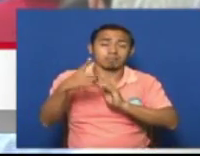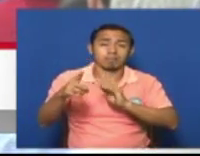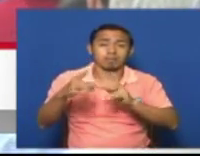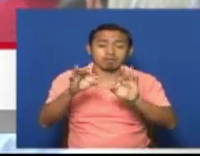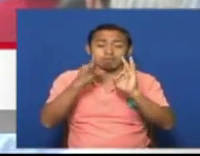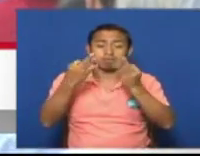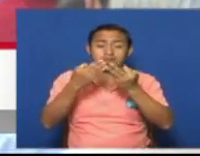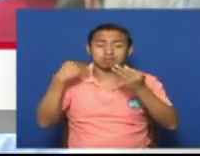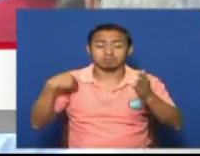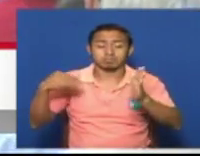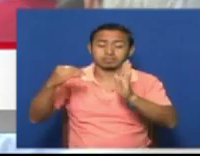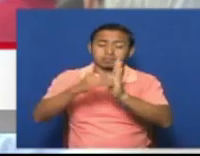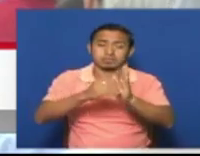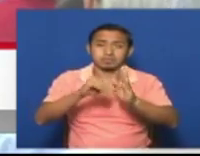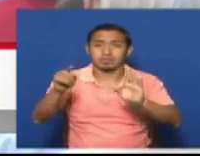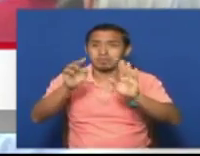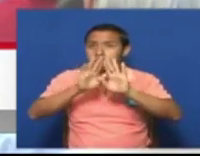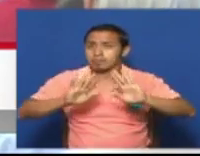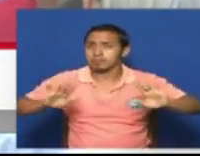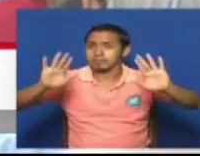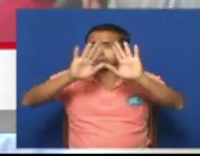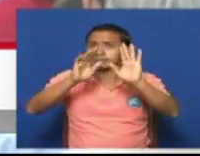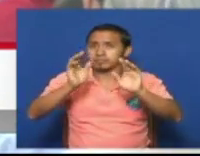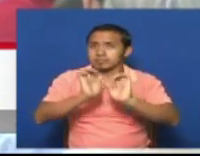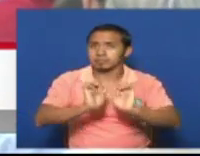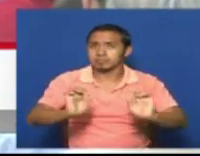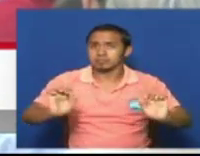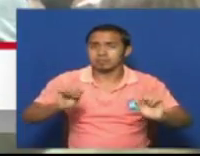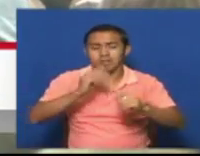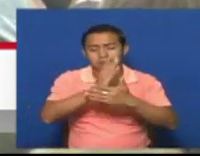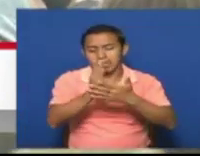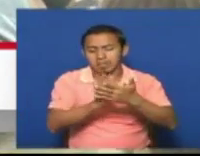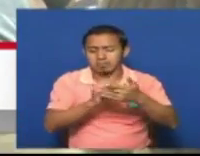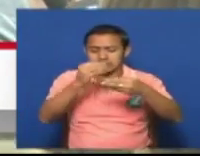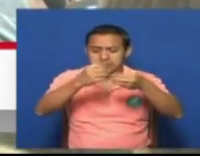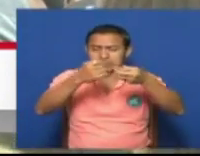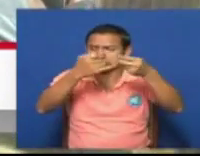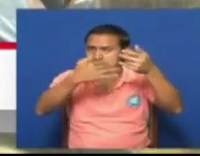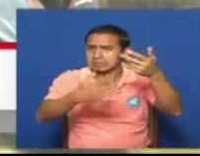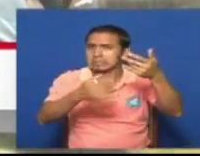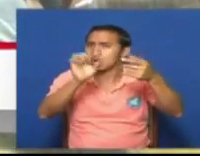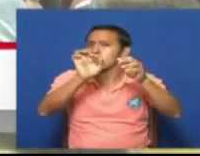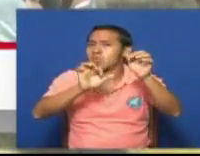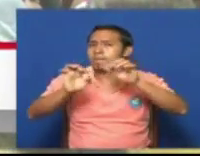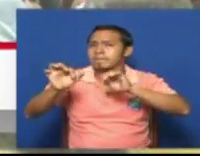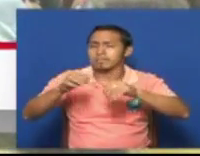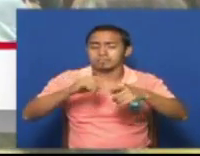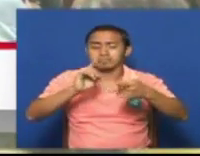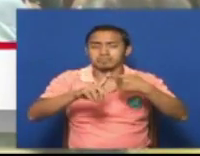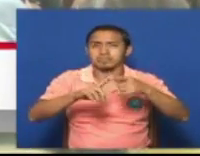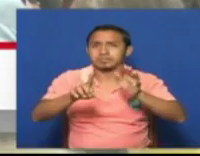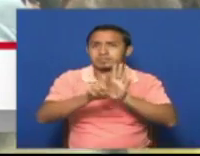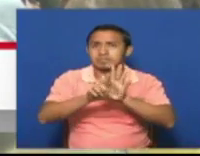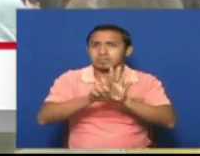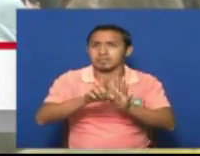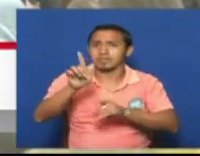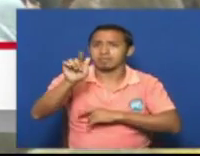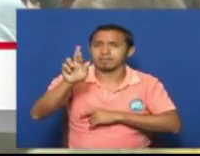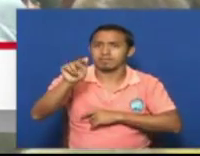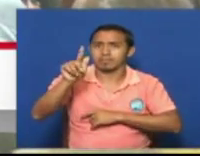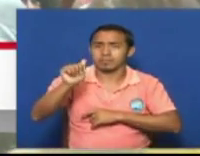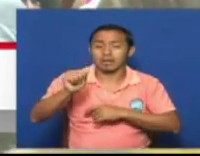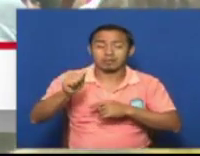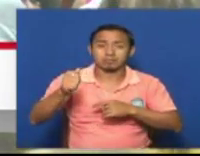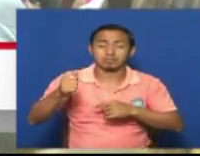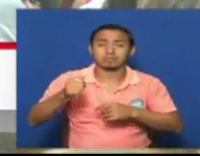consignados en la convención son los derechos del niño estas son algunas leyes pero hay muchas otras más como por ejemplo la ley de trata también que es una ley